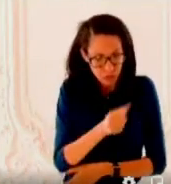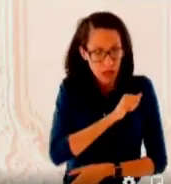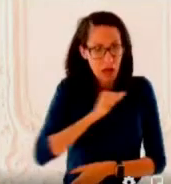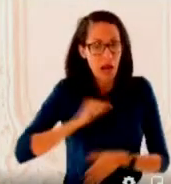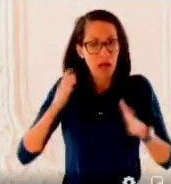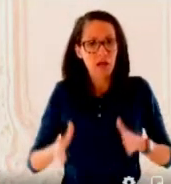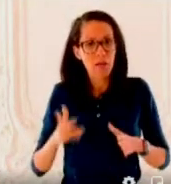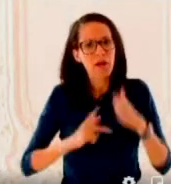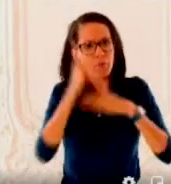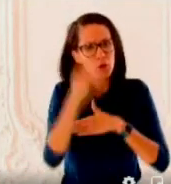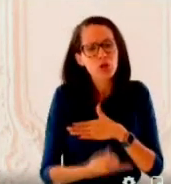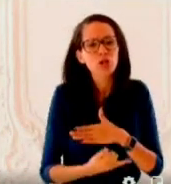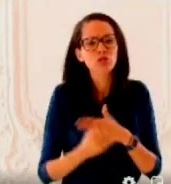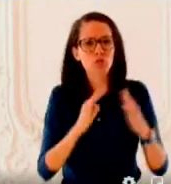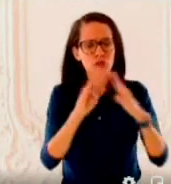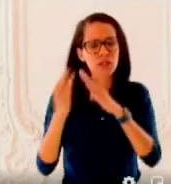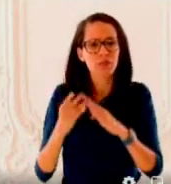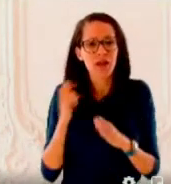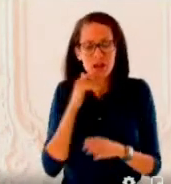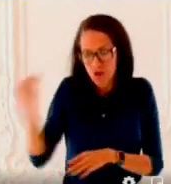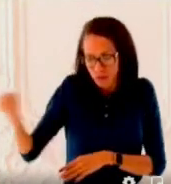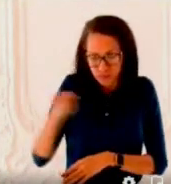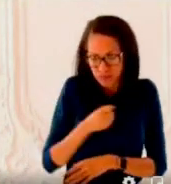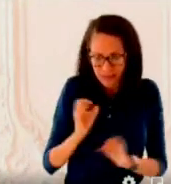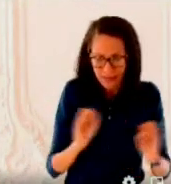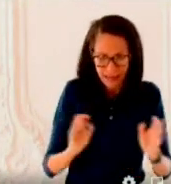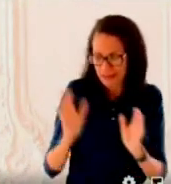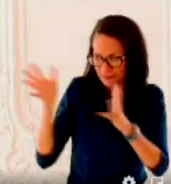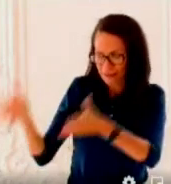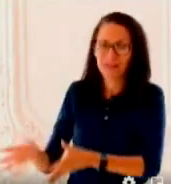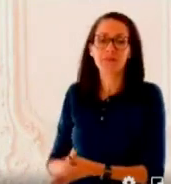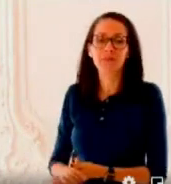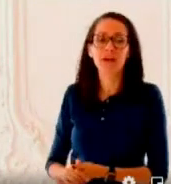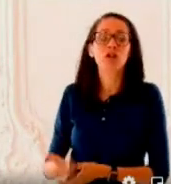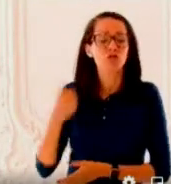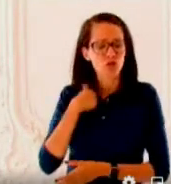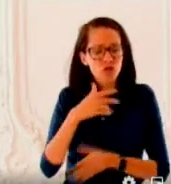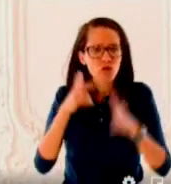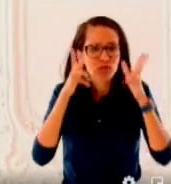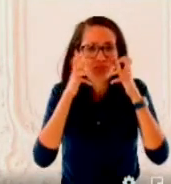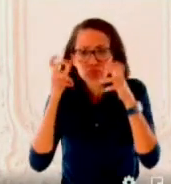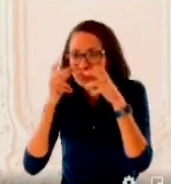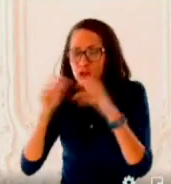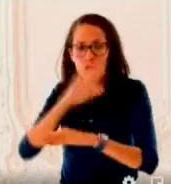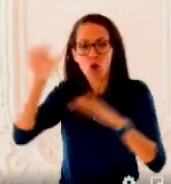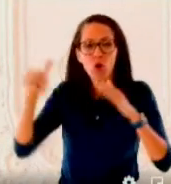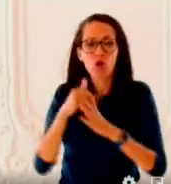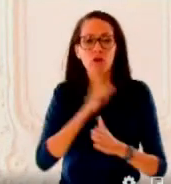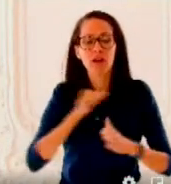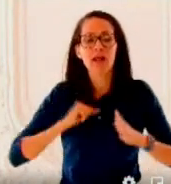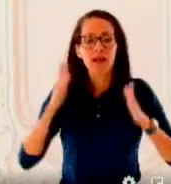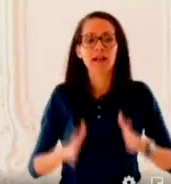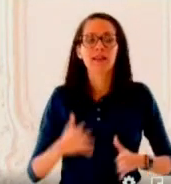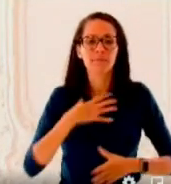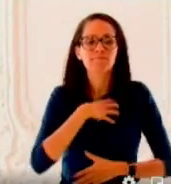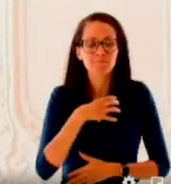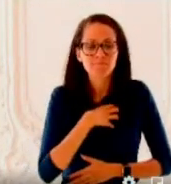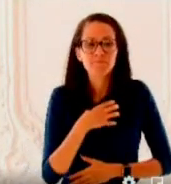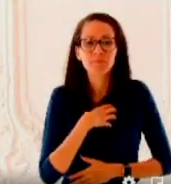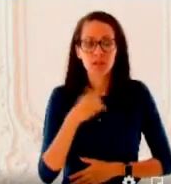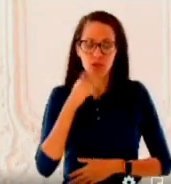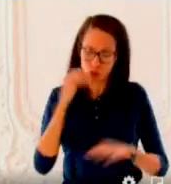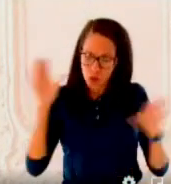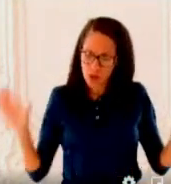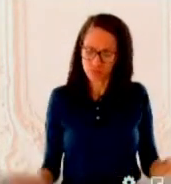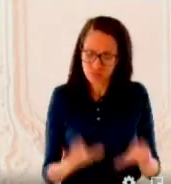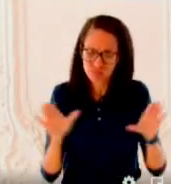proyectos municipales y no pasan. Yo estoy bien al tanto de todo lo que los alcaldes y las alcaldesas reclaman y me voy a ocupar que